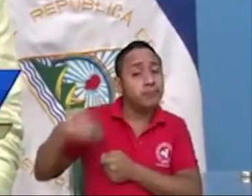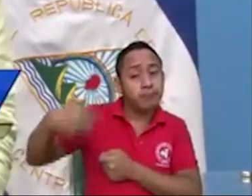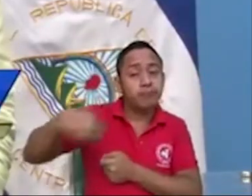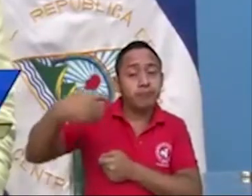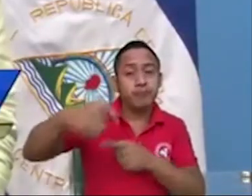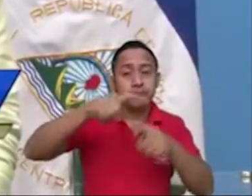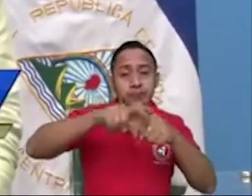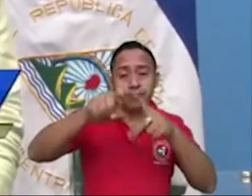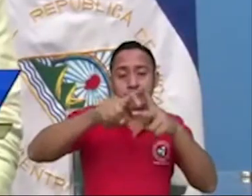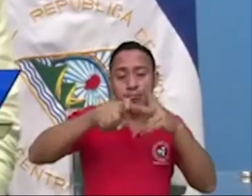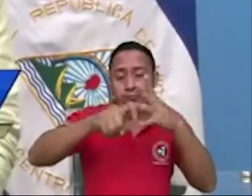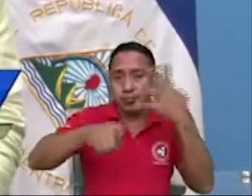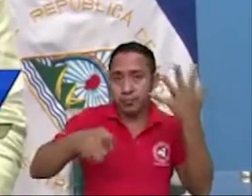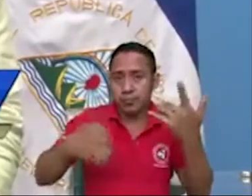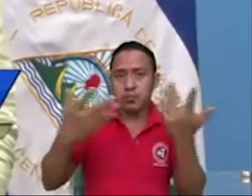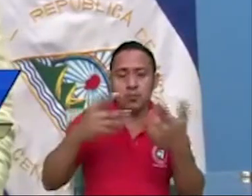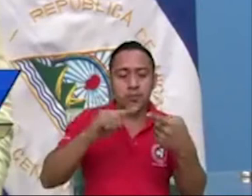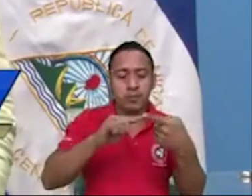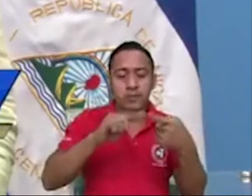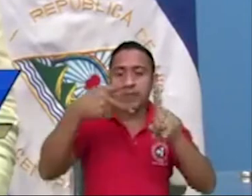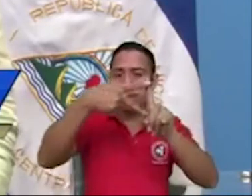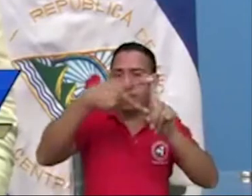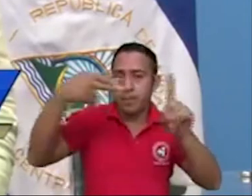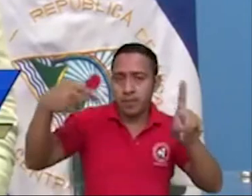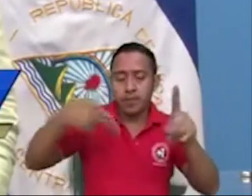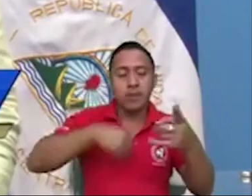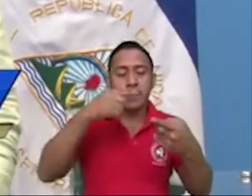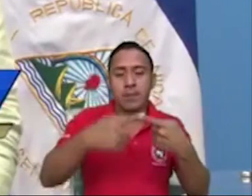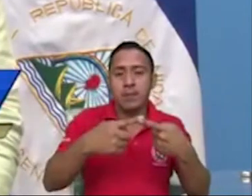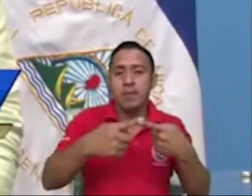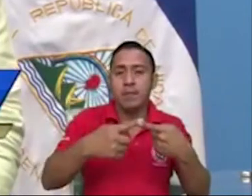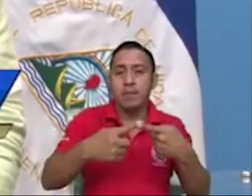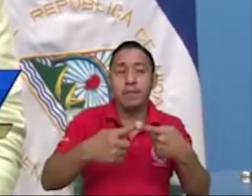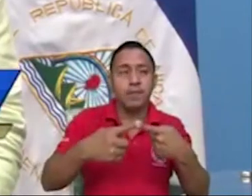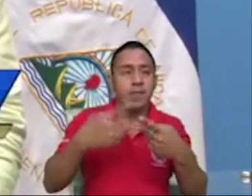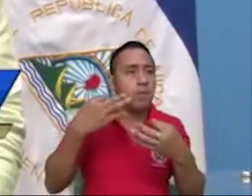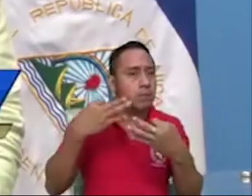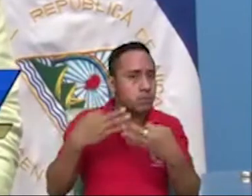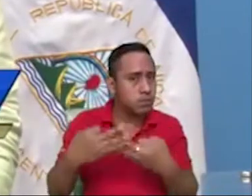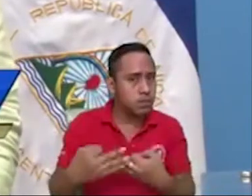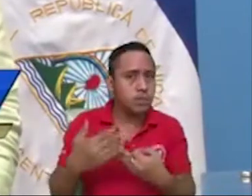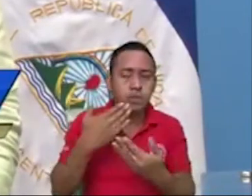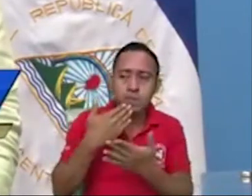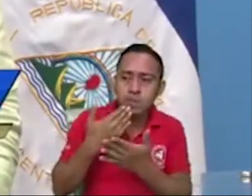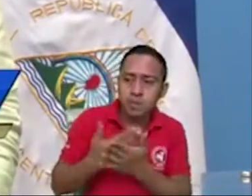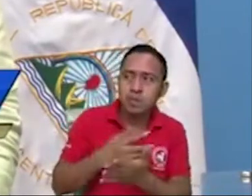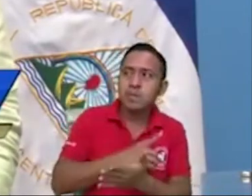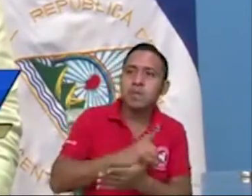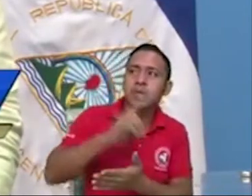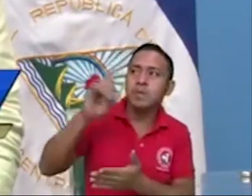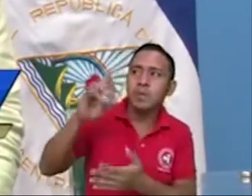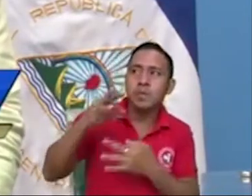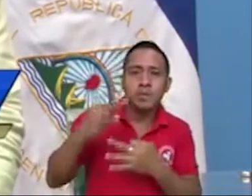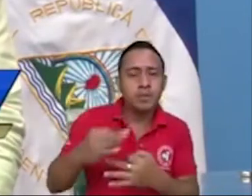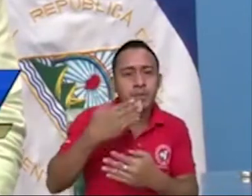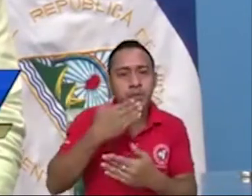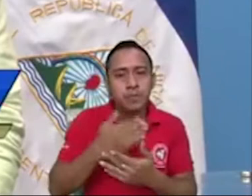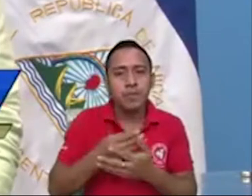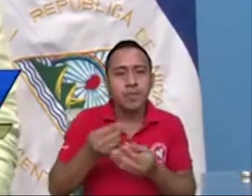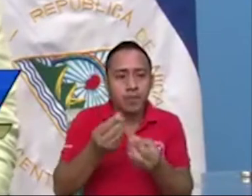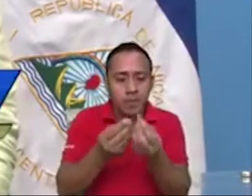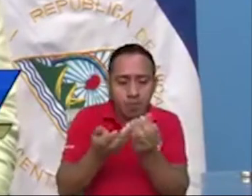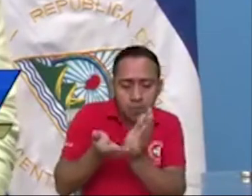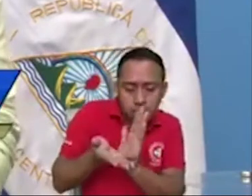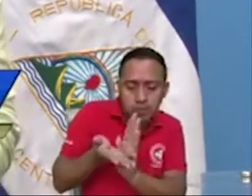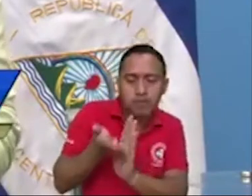los meses la ocupación hotelera y gracias a Dios que vimos una muy buena recuperación